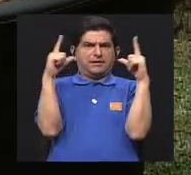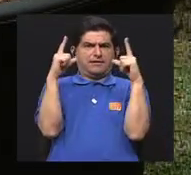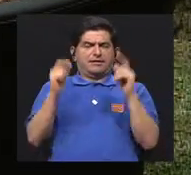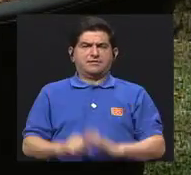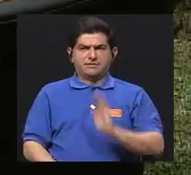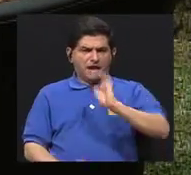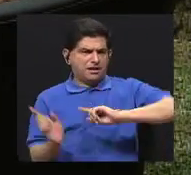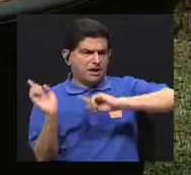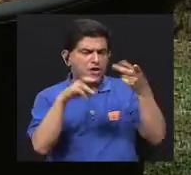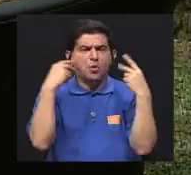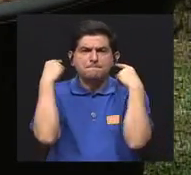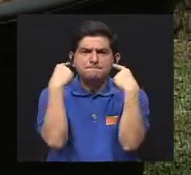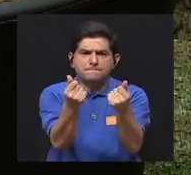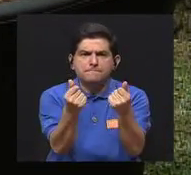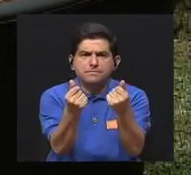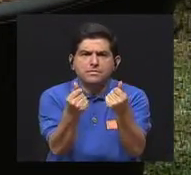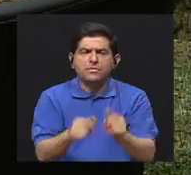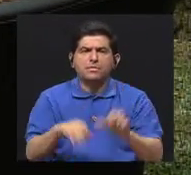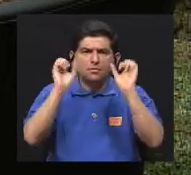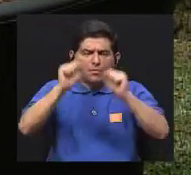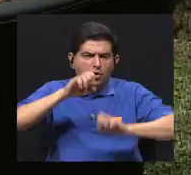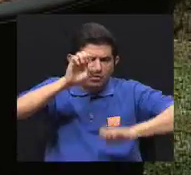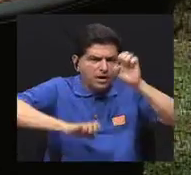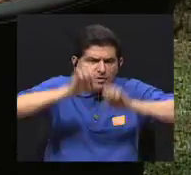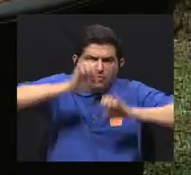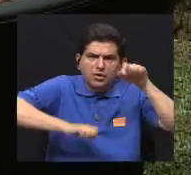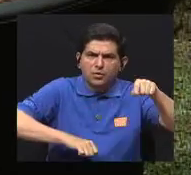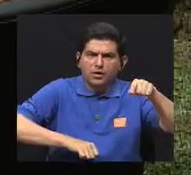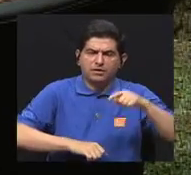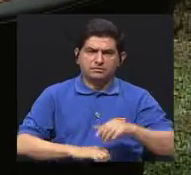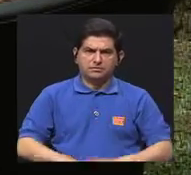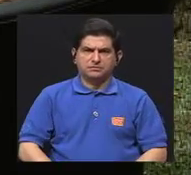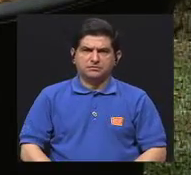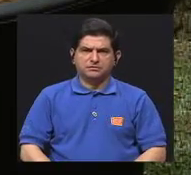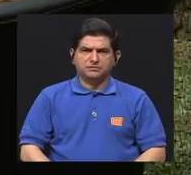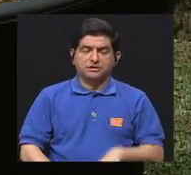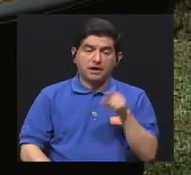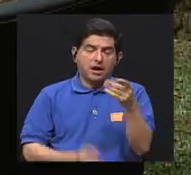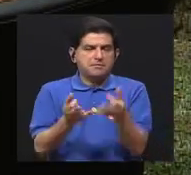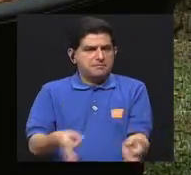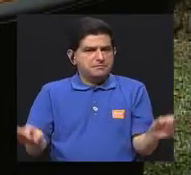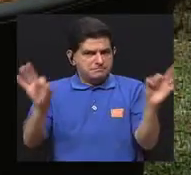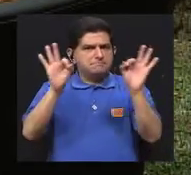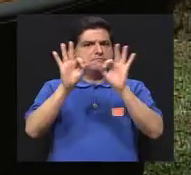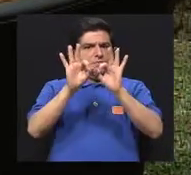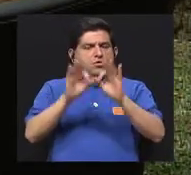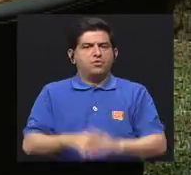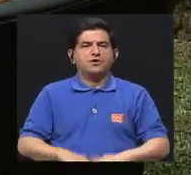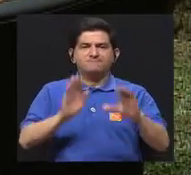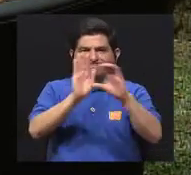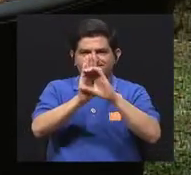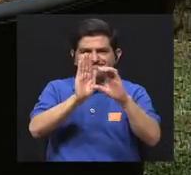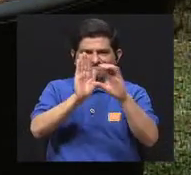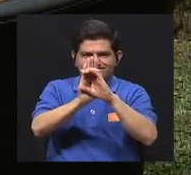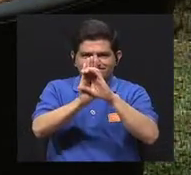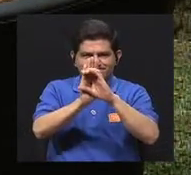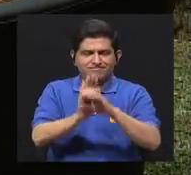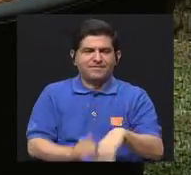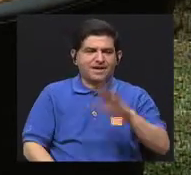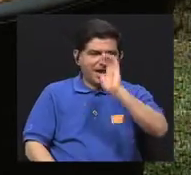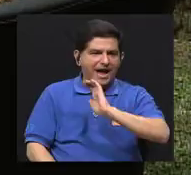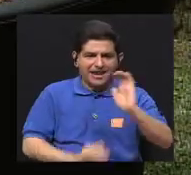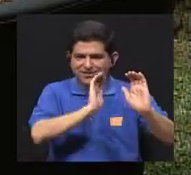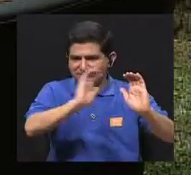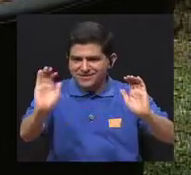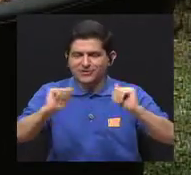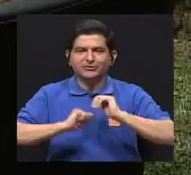a llevar al niño inmediatamente para ser valorado. De esto es muy importante las fotos que se le